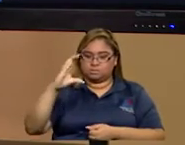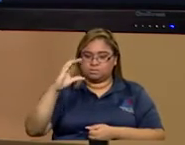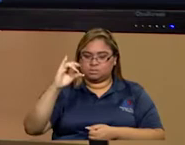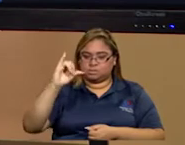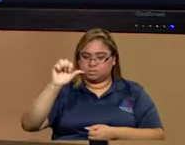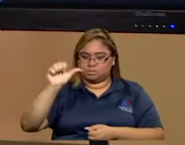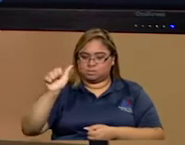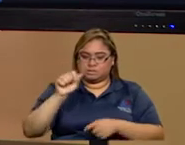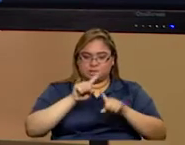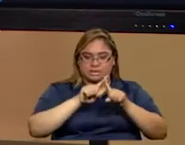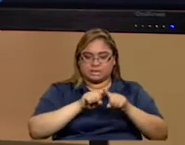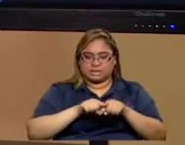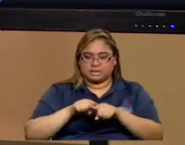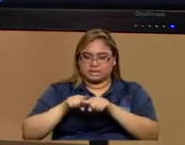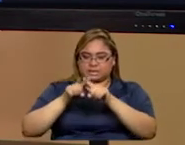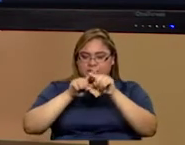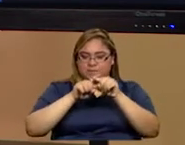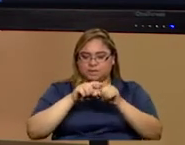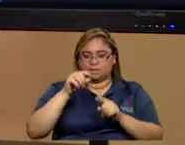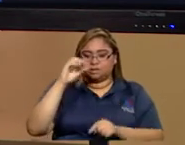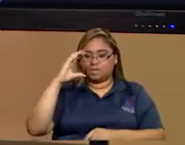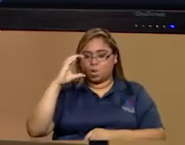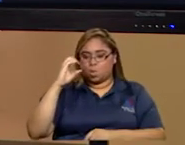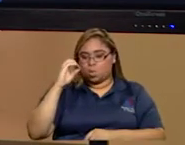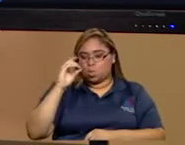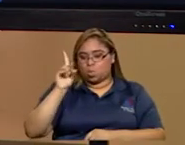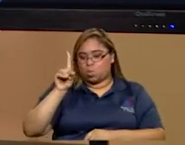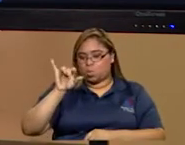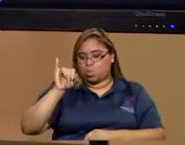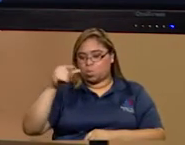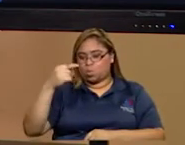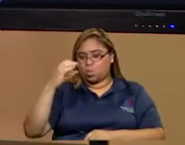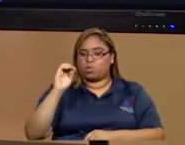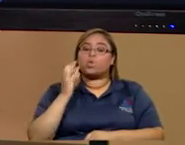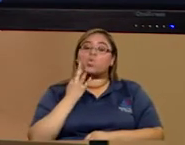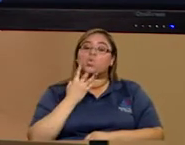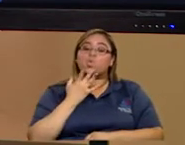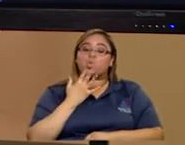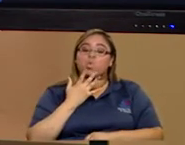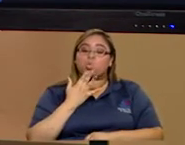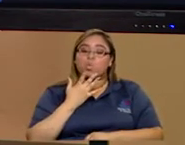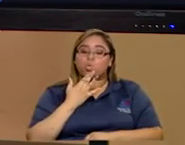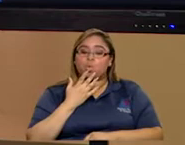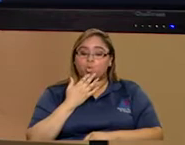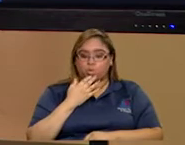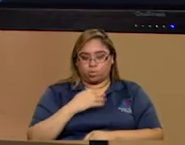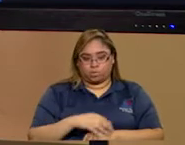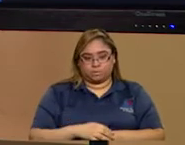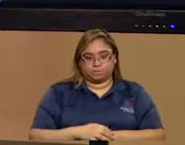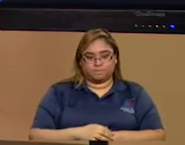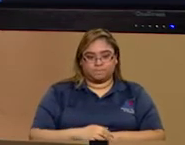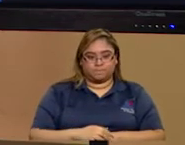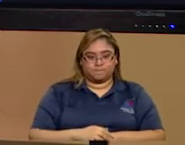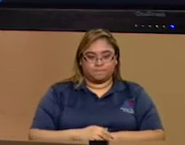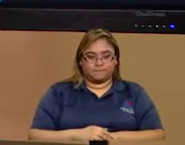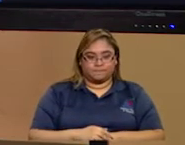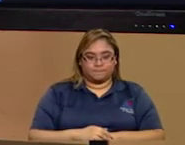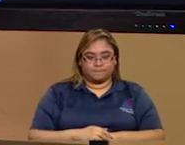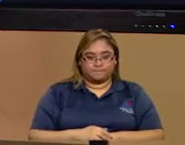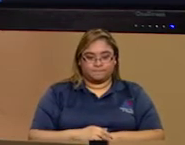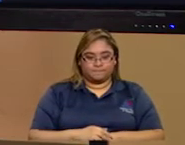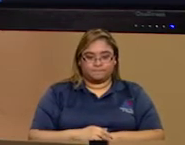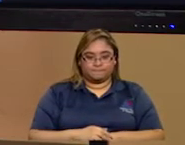colores, definitivamente para obtener su valor óhmico tendríamos que considerar la